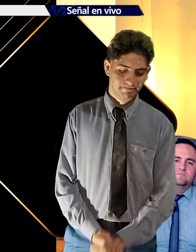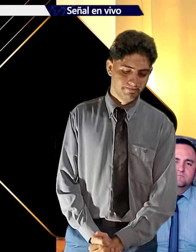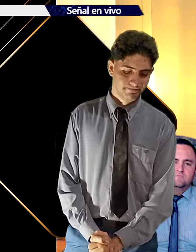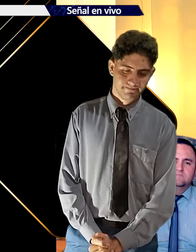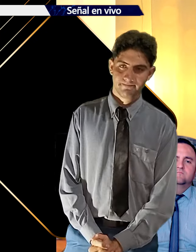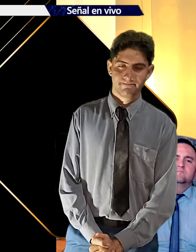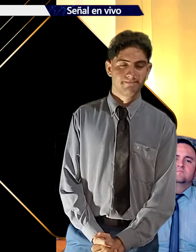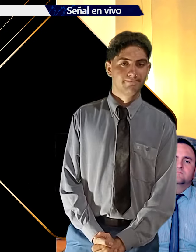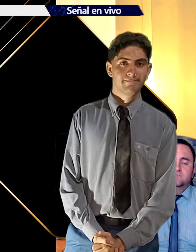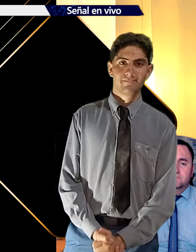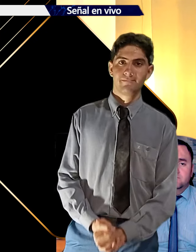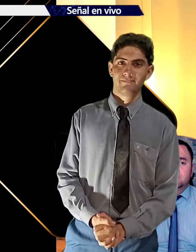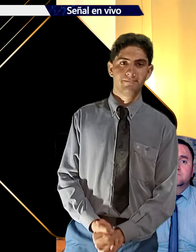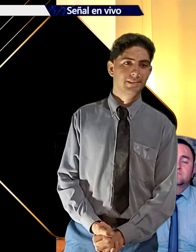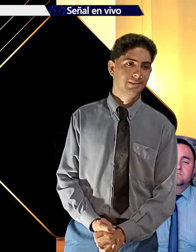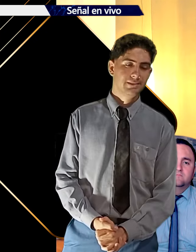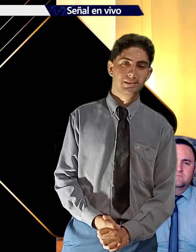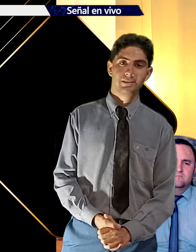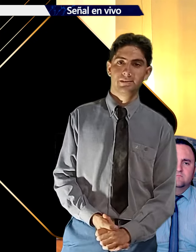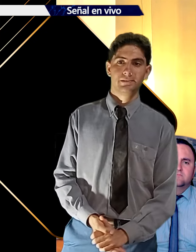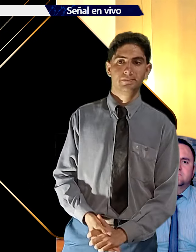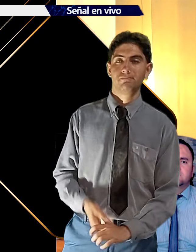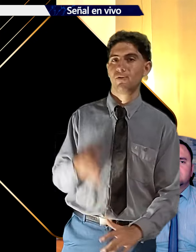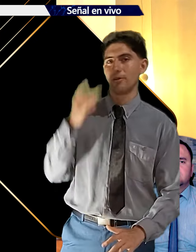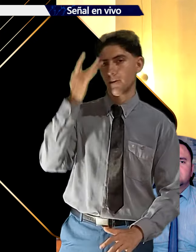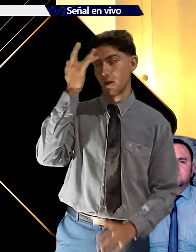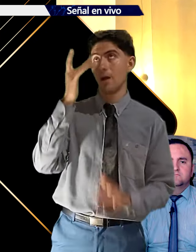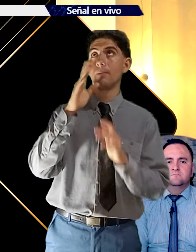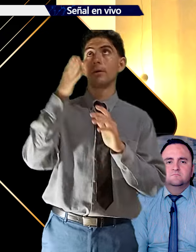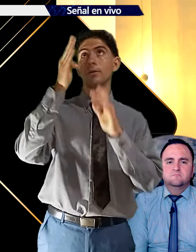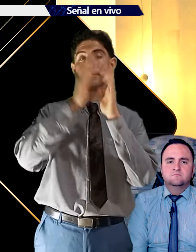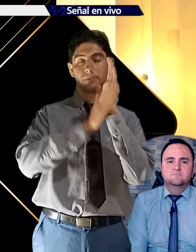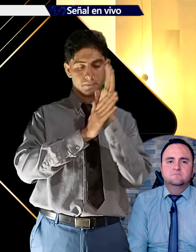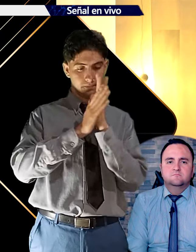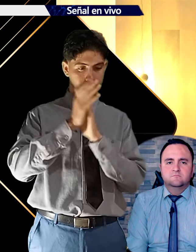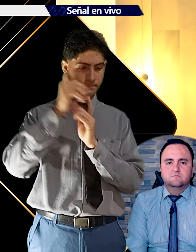lo abandonó el día que menos pensaba.